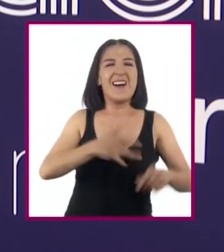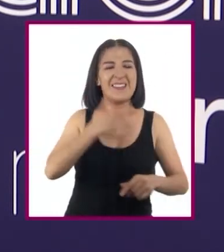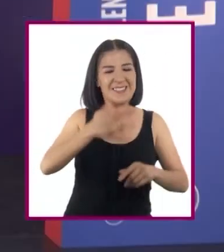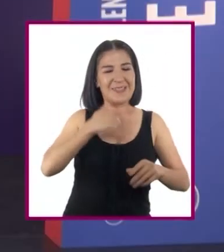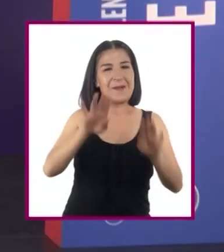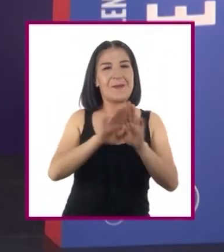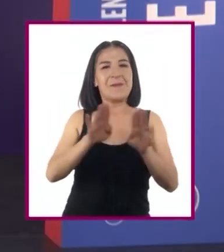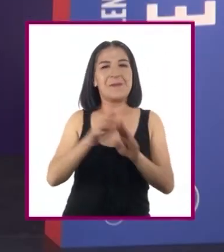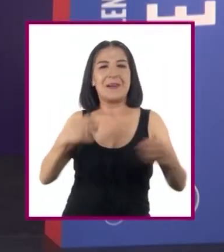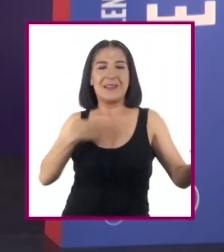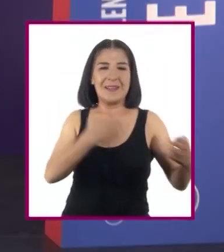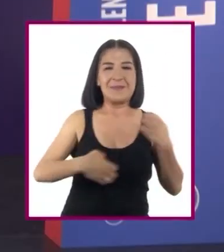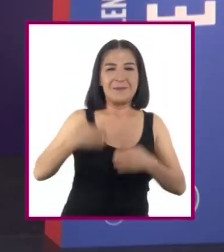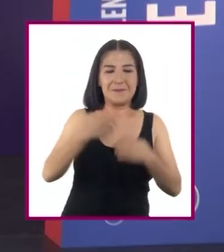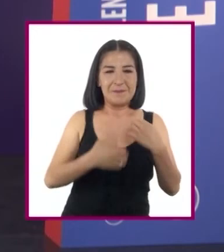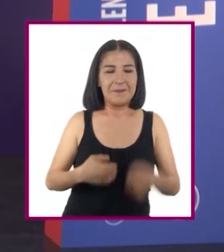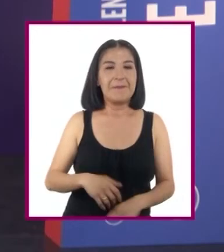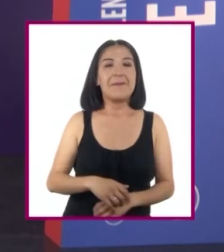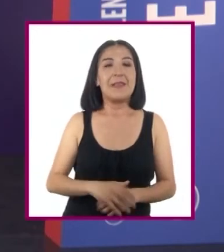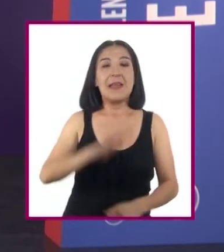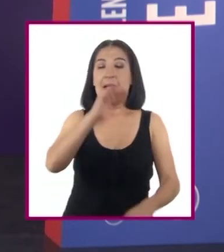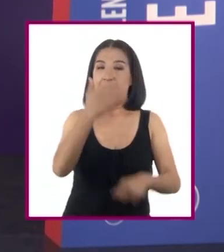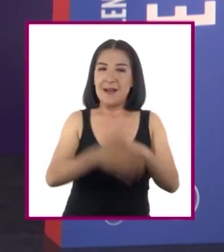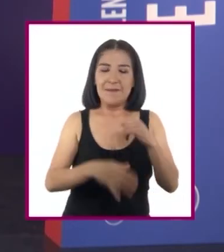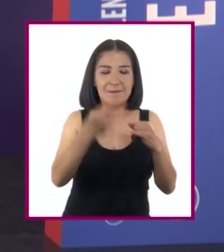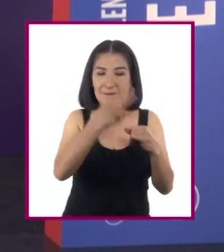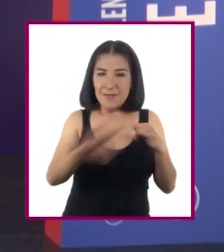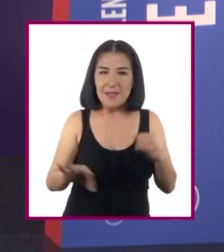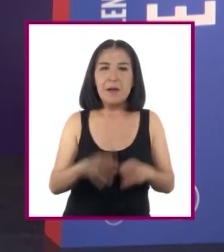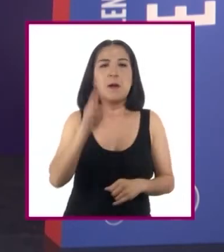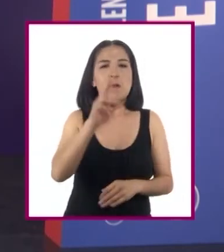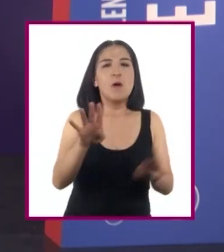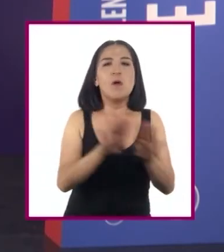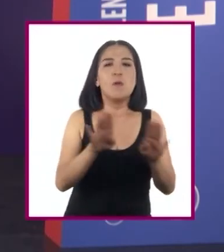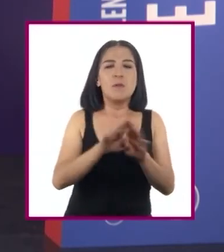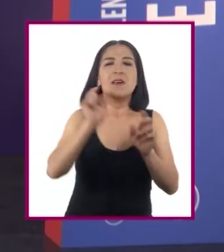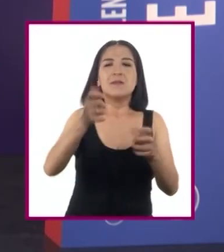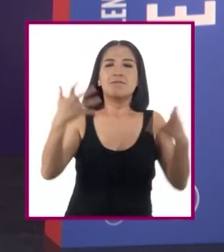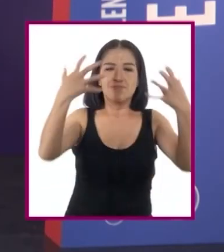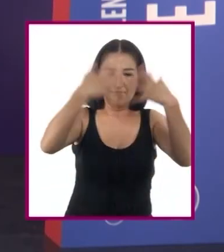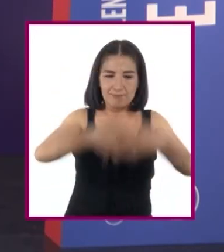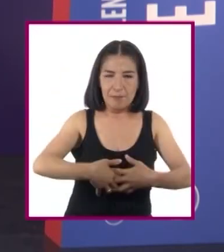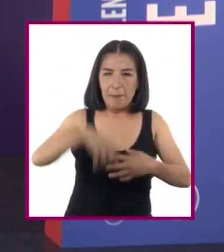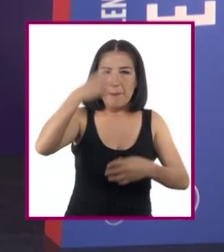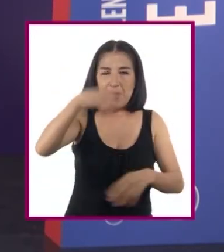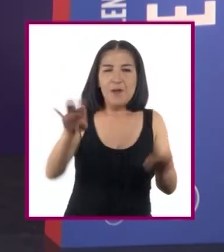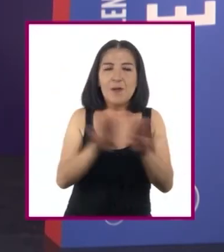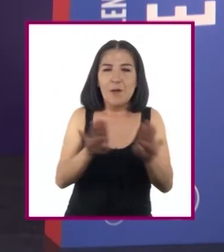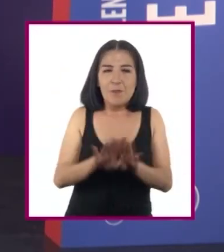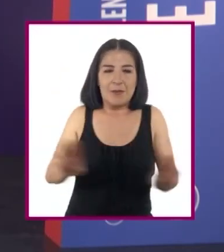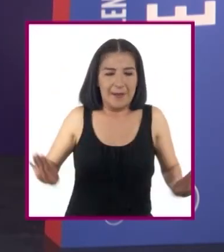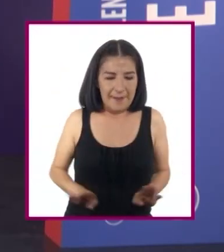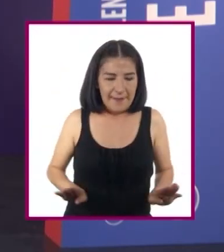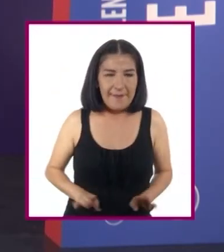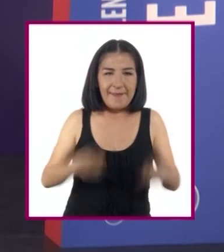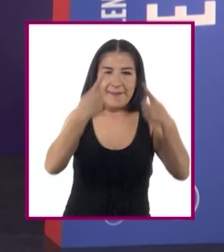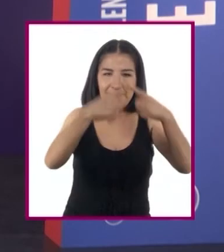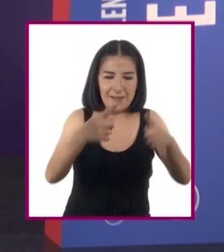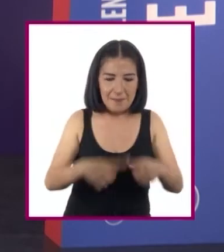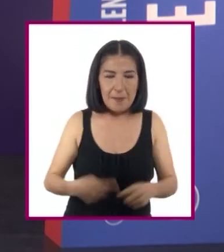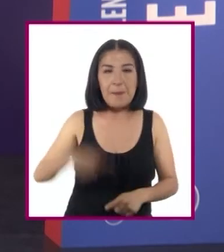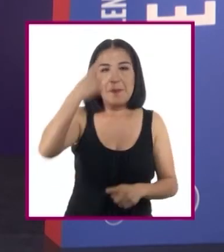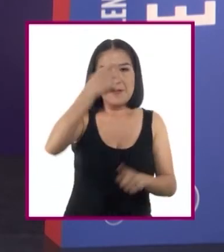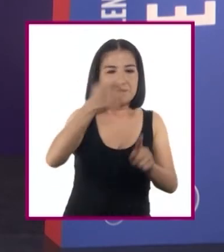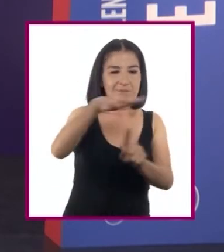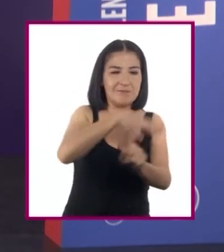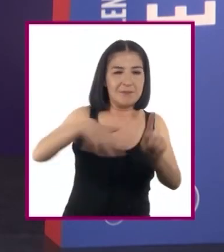lector. Finalmente, tiene la función de complementar las acciones y características que envuelven a los